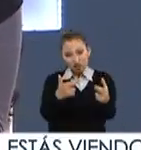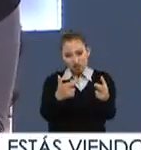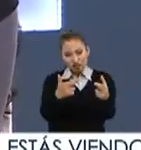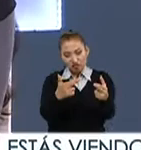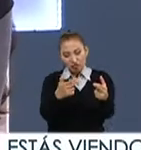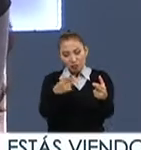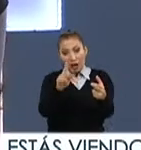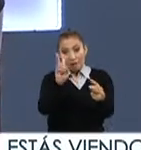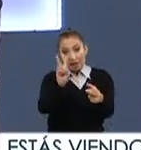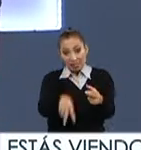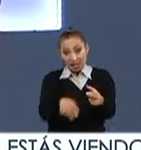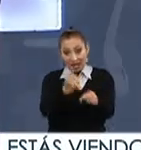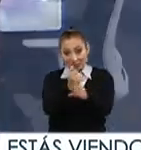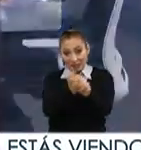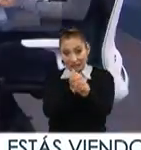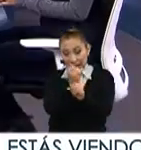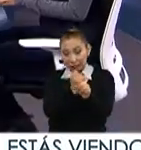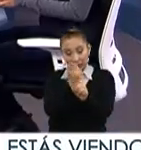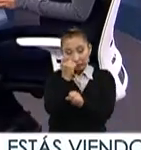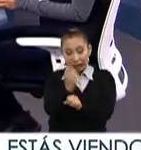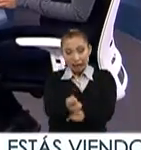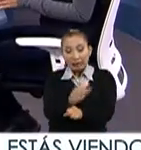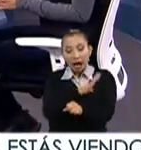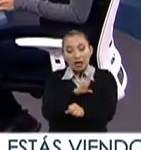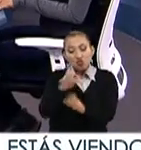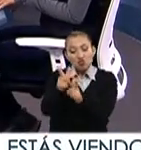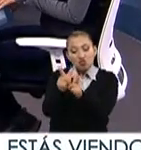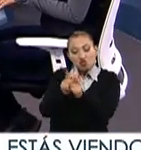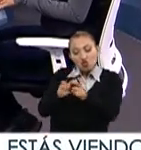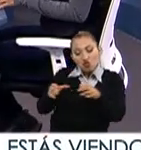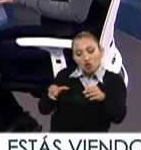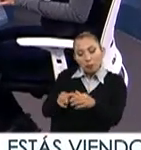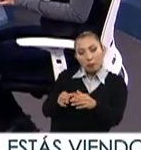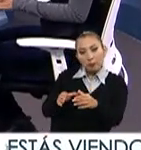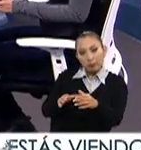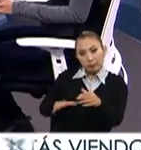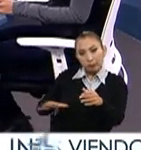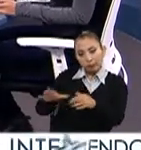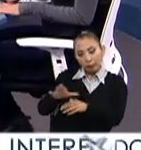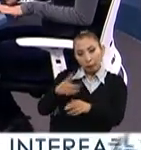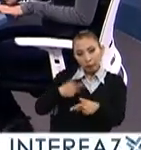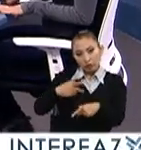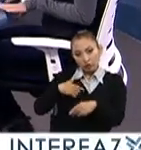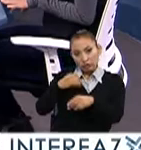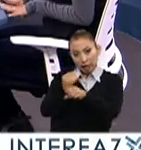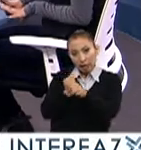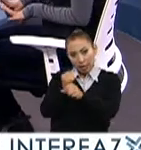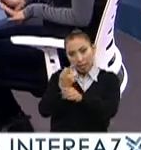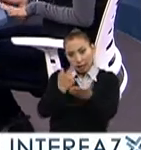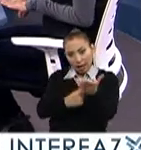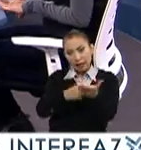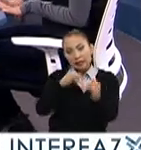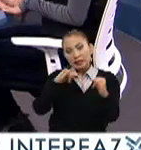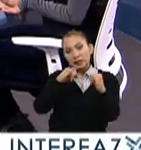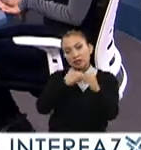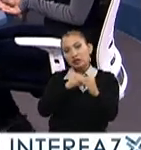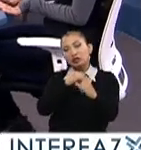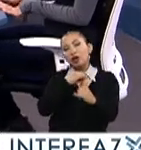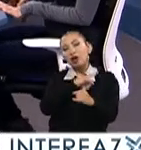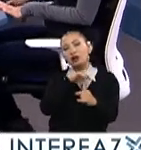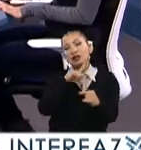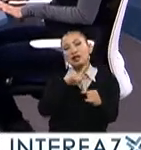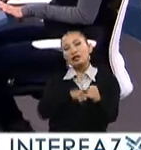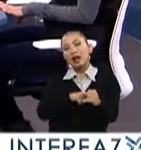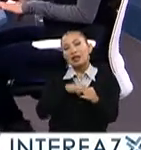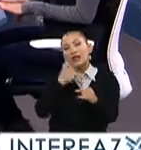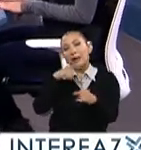lo que se refiere esta investigación es que hay un grupo de investigadores del Instituto Nacional de Medicina